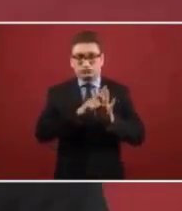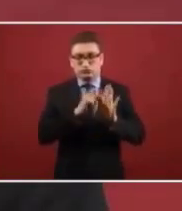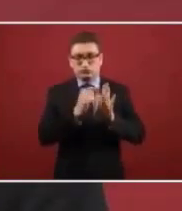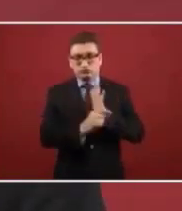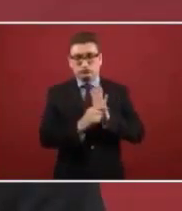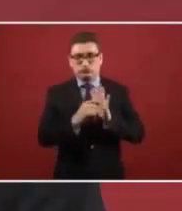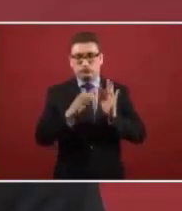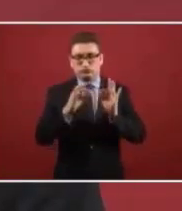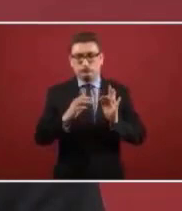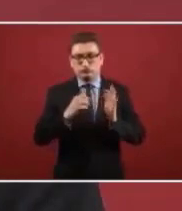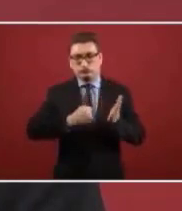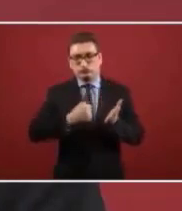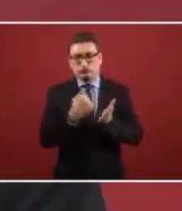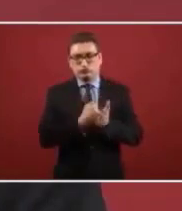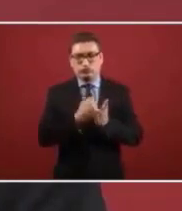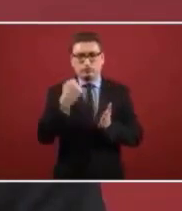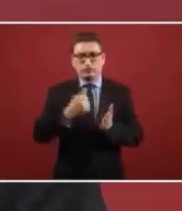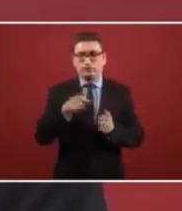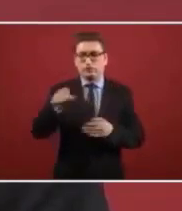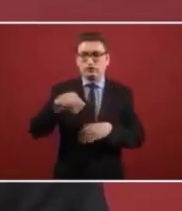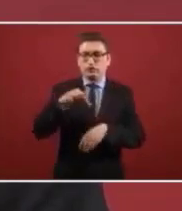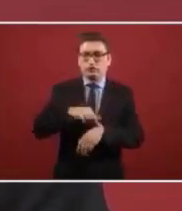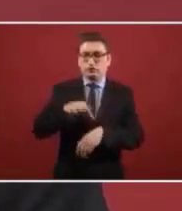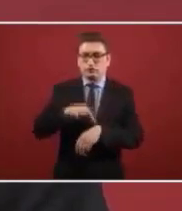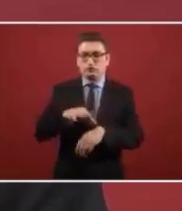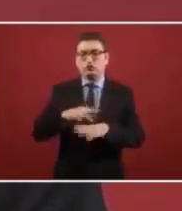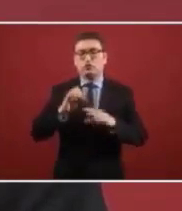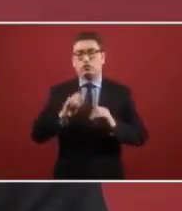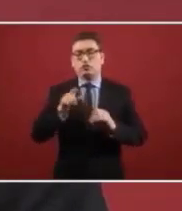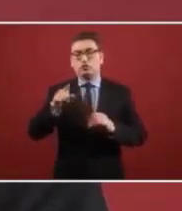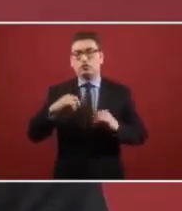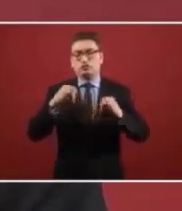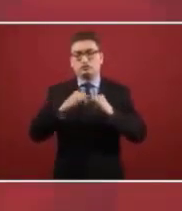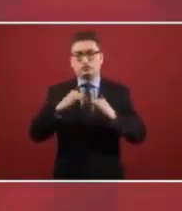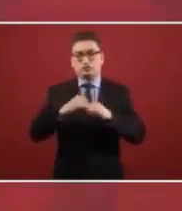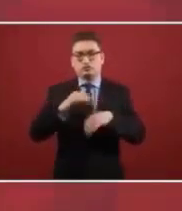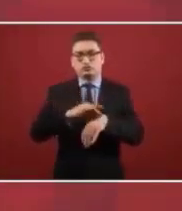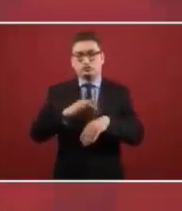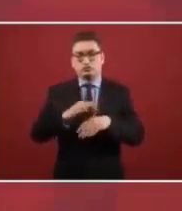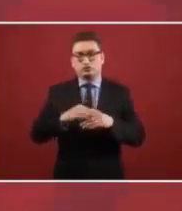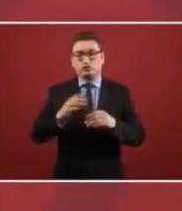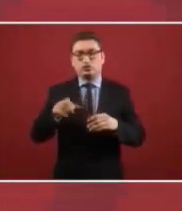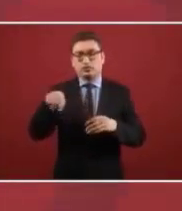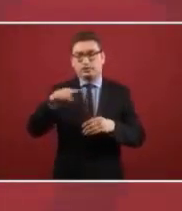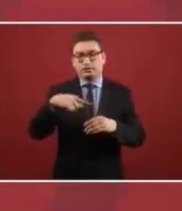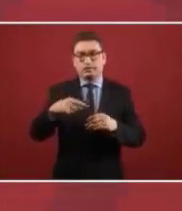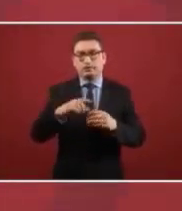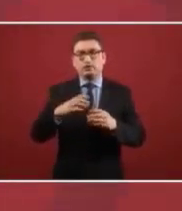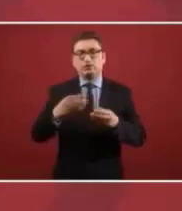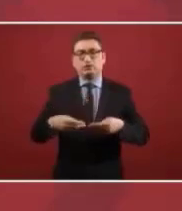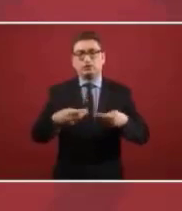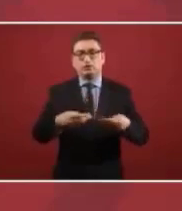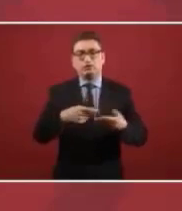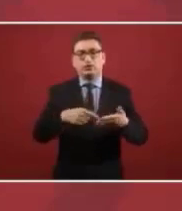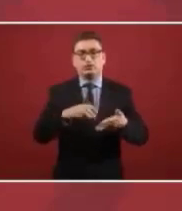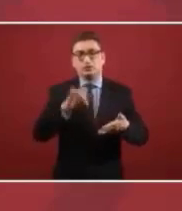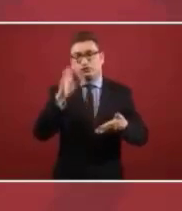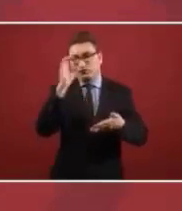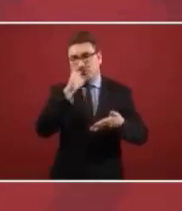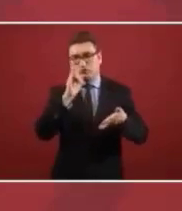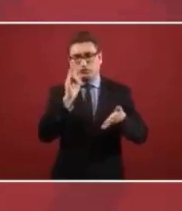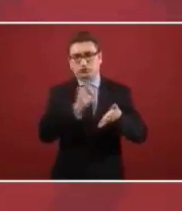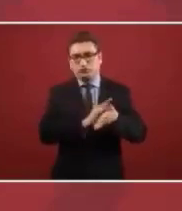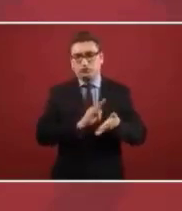timbrado del médico o institución médica que expide la constancia con fotografía